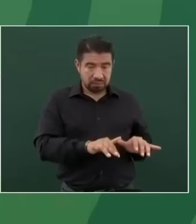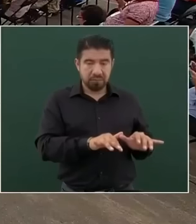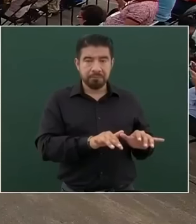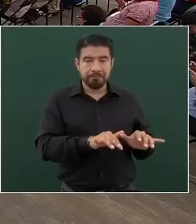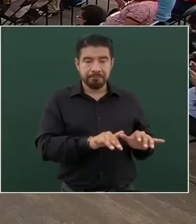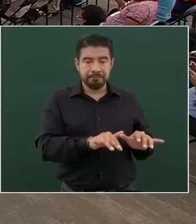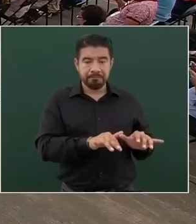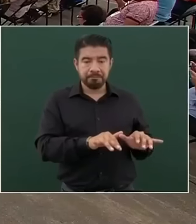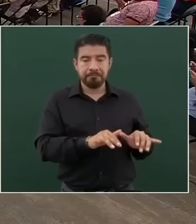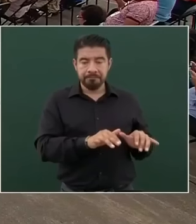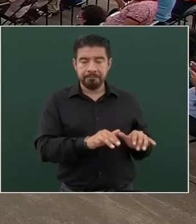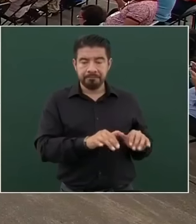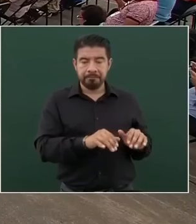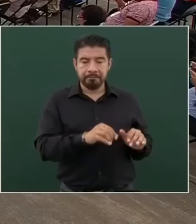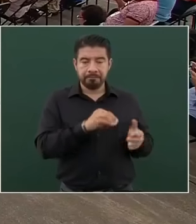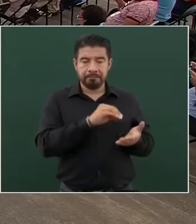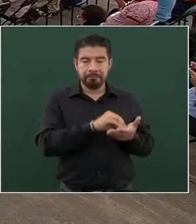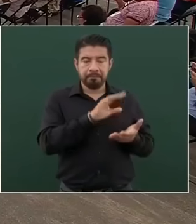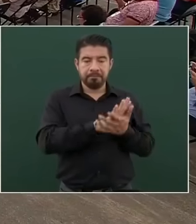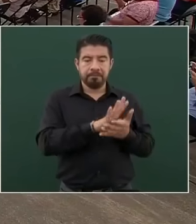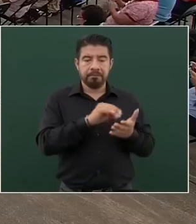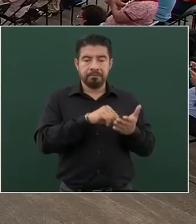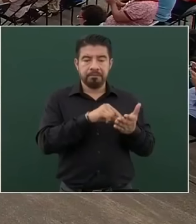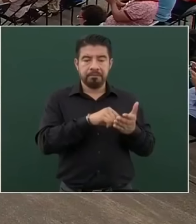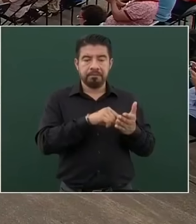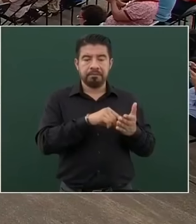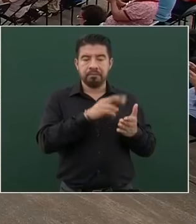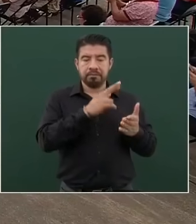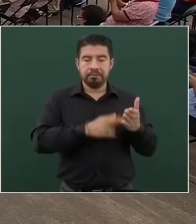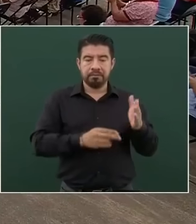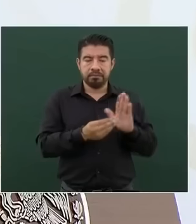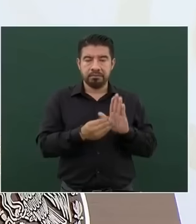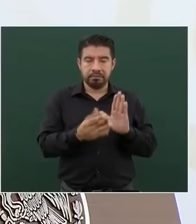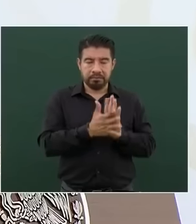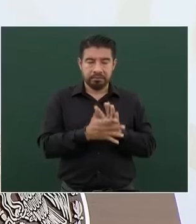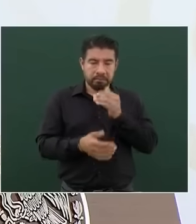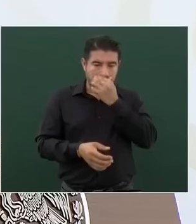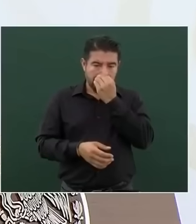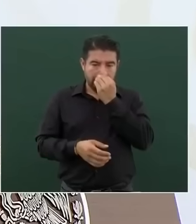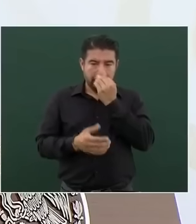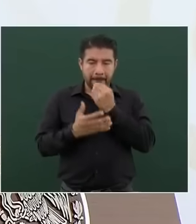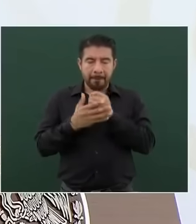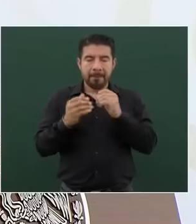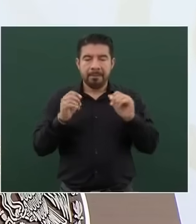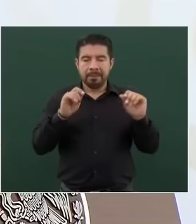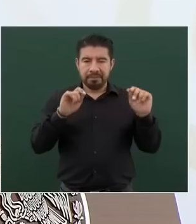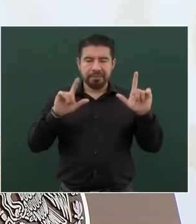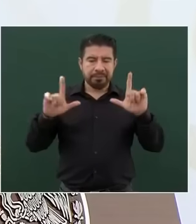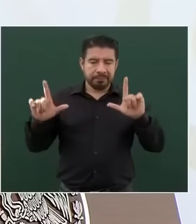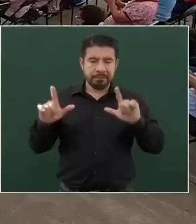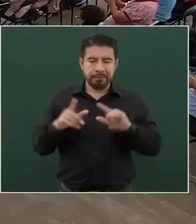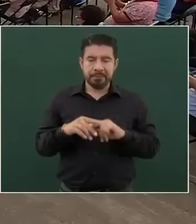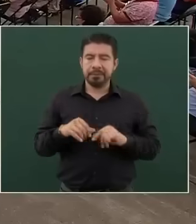acta queda el registro pero a ver Vamos adelante